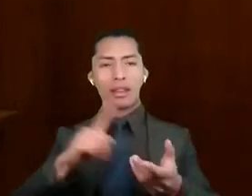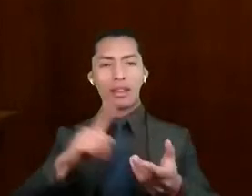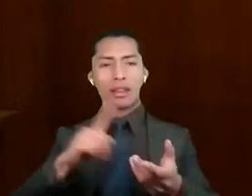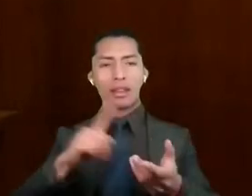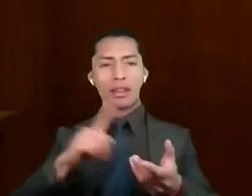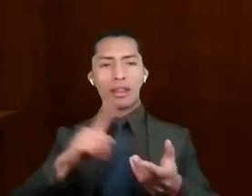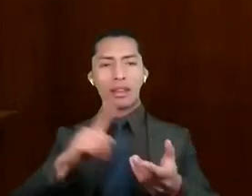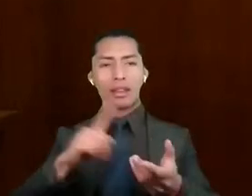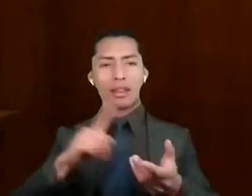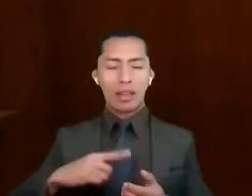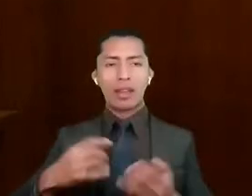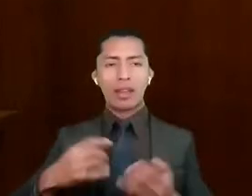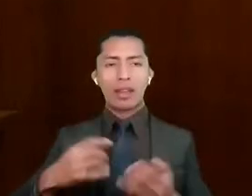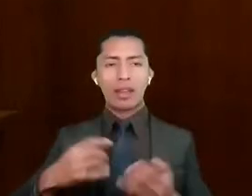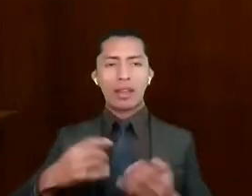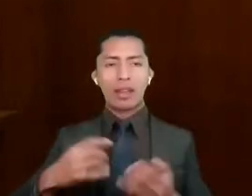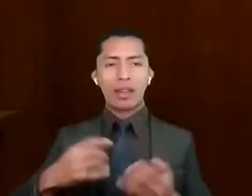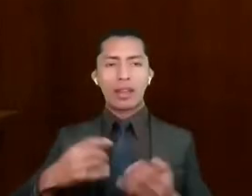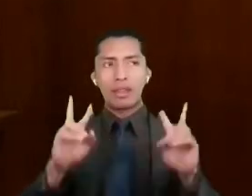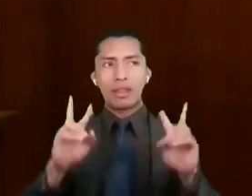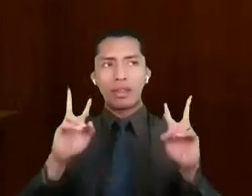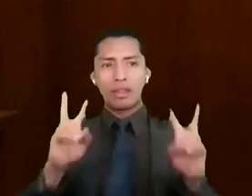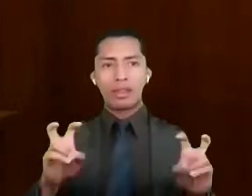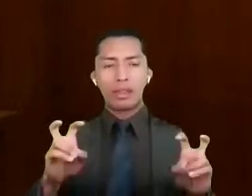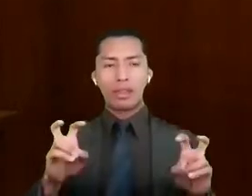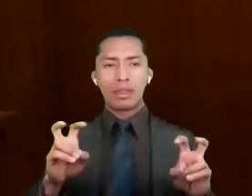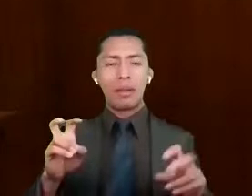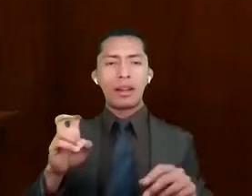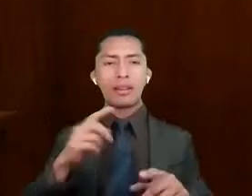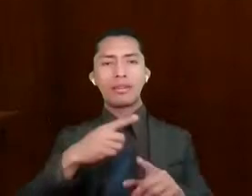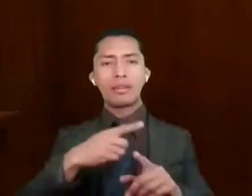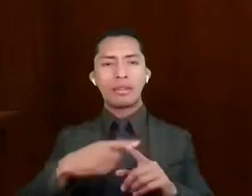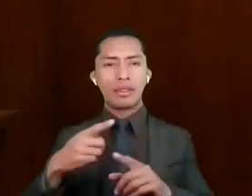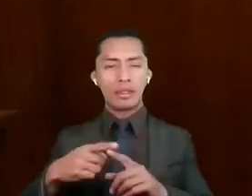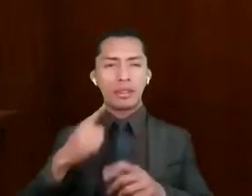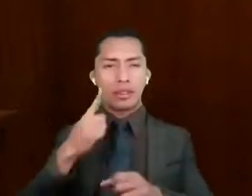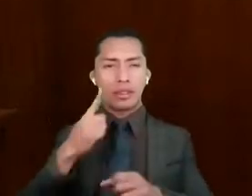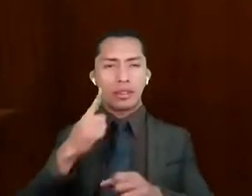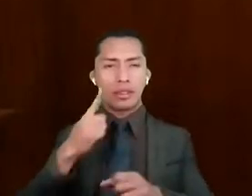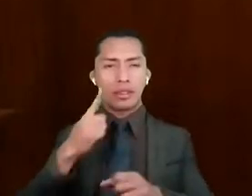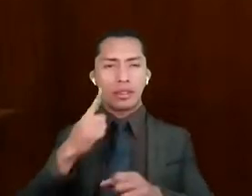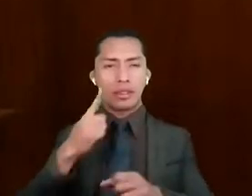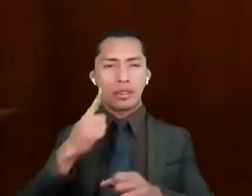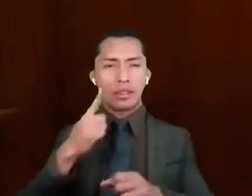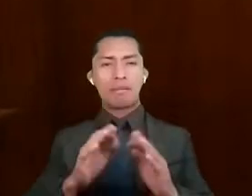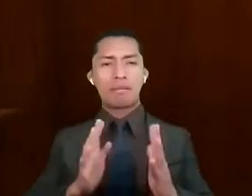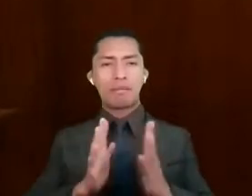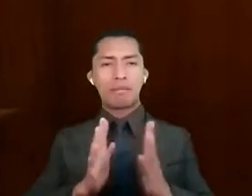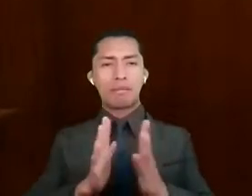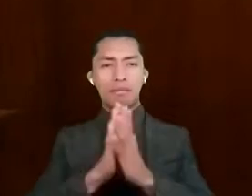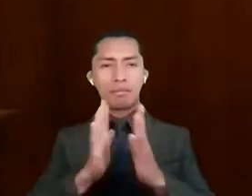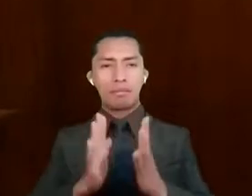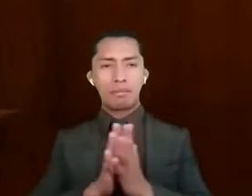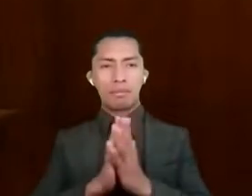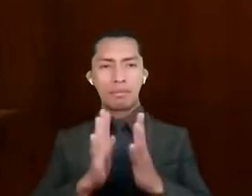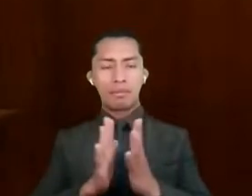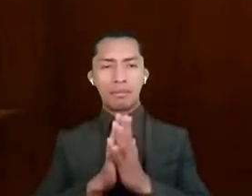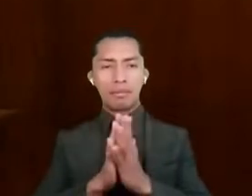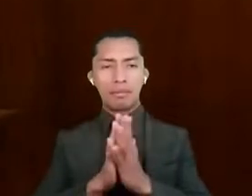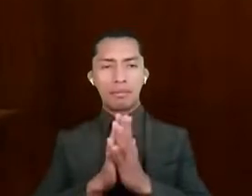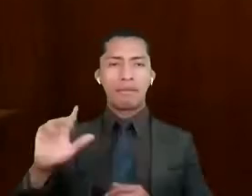tema ideológico o político. Se ha privilegiado la participación conjunta del gobierno federal y